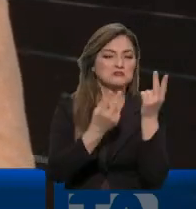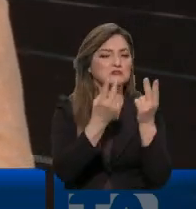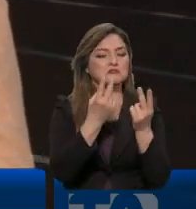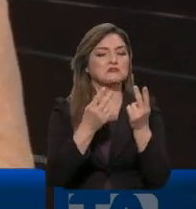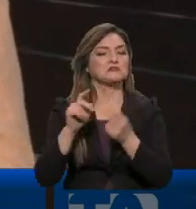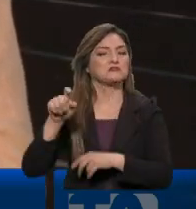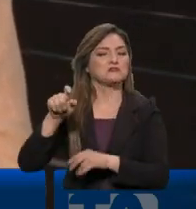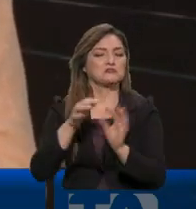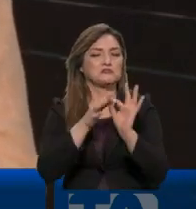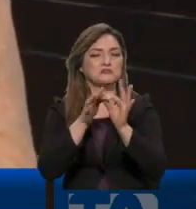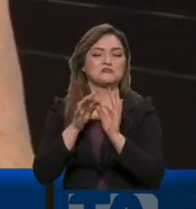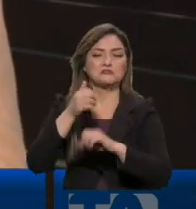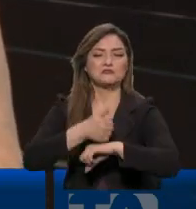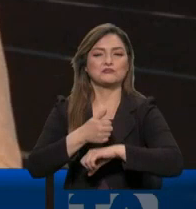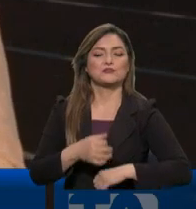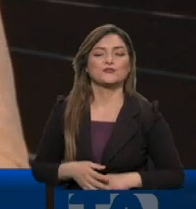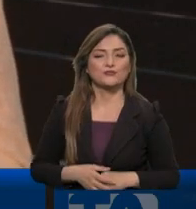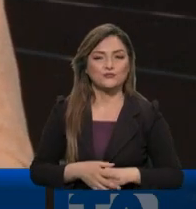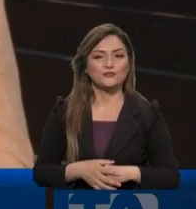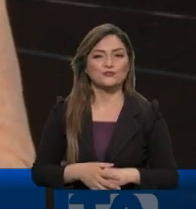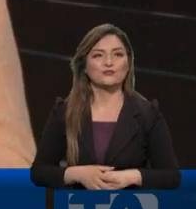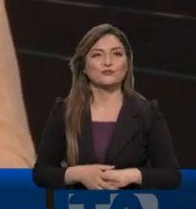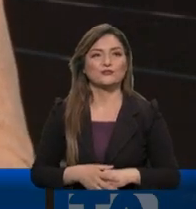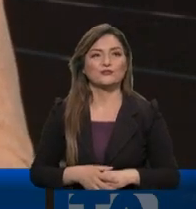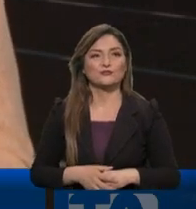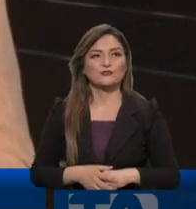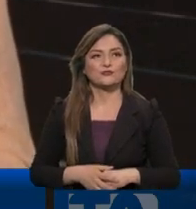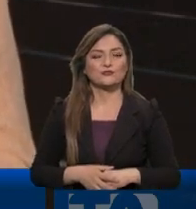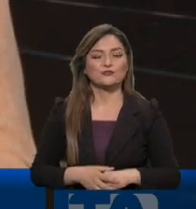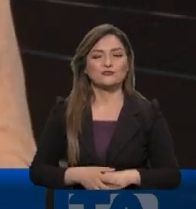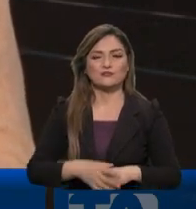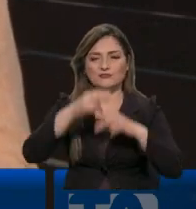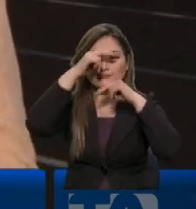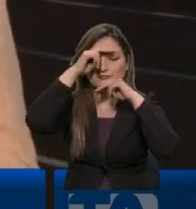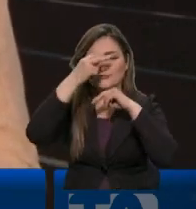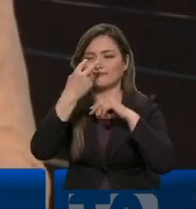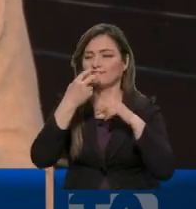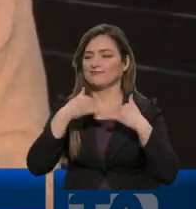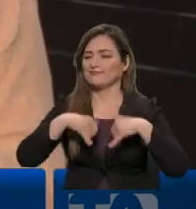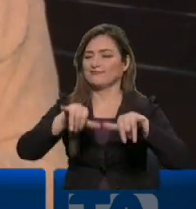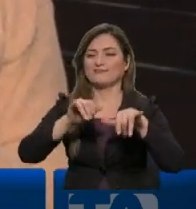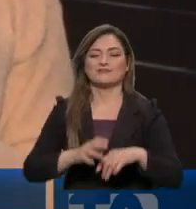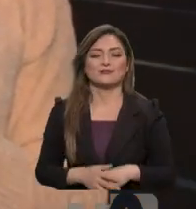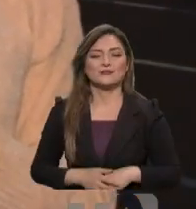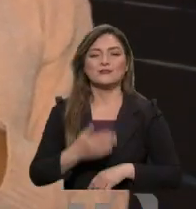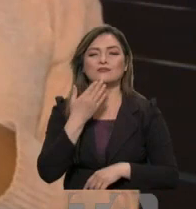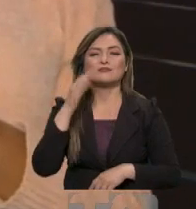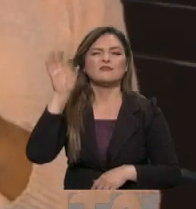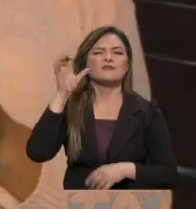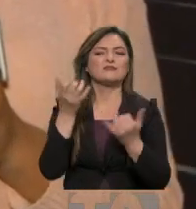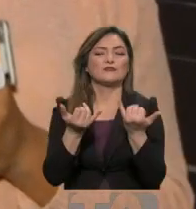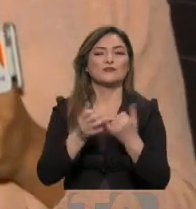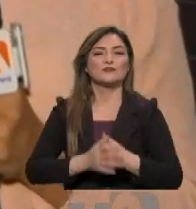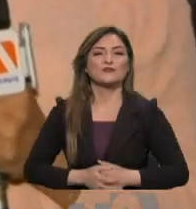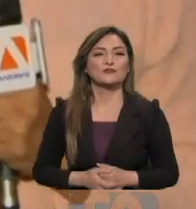necesitan la intervención de las autoridades, así que no se desprenda de nuestra sintonía. Pero también es momento de conocer cómo va a estar el tiempo este